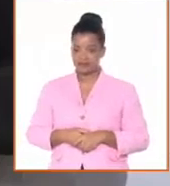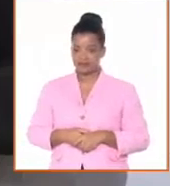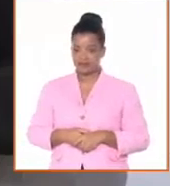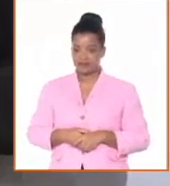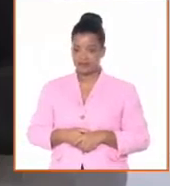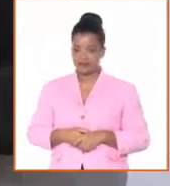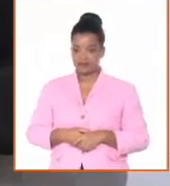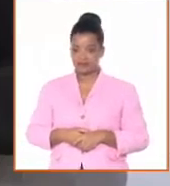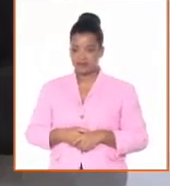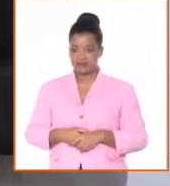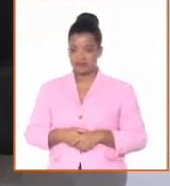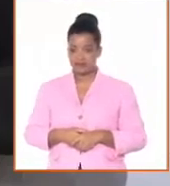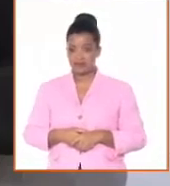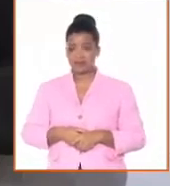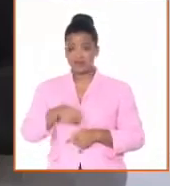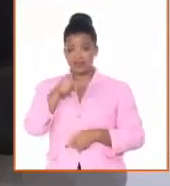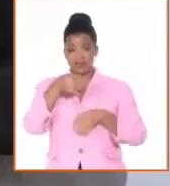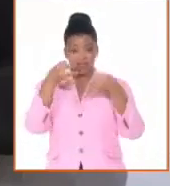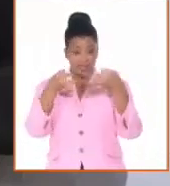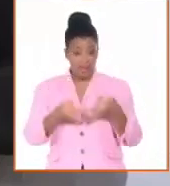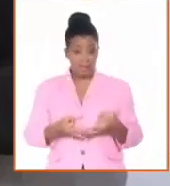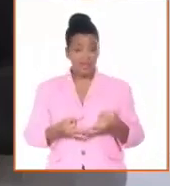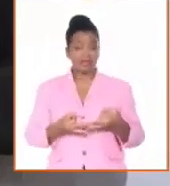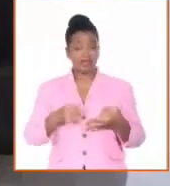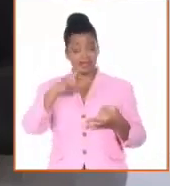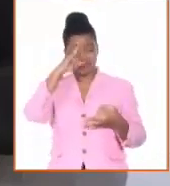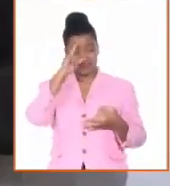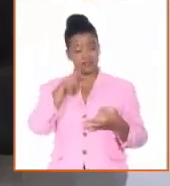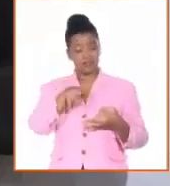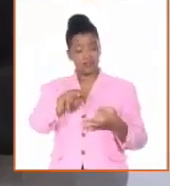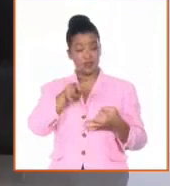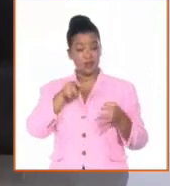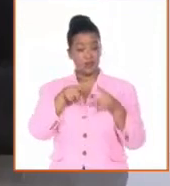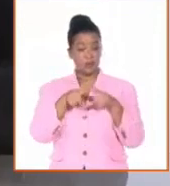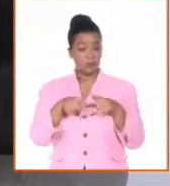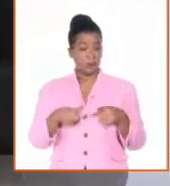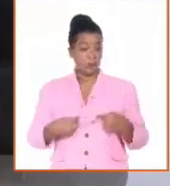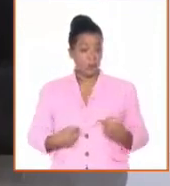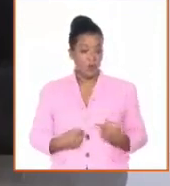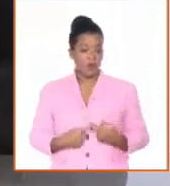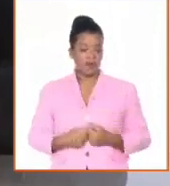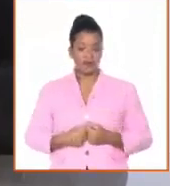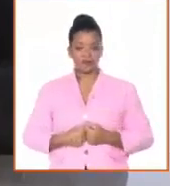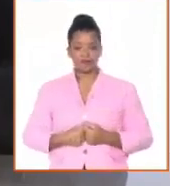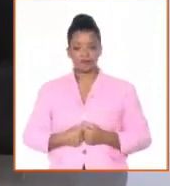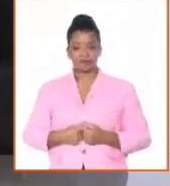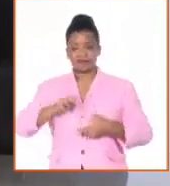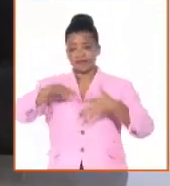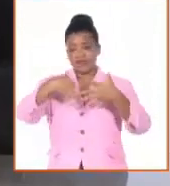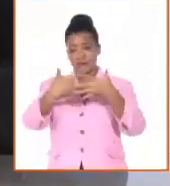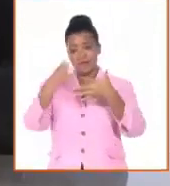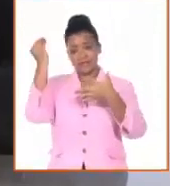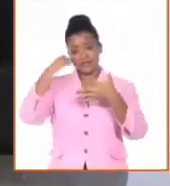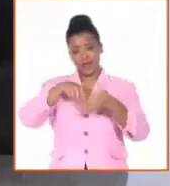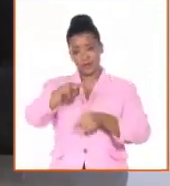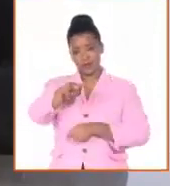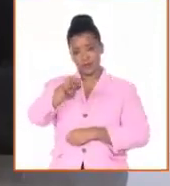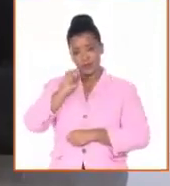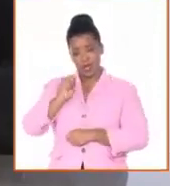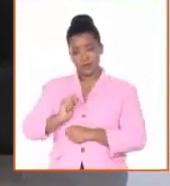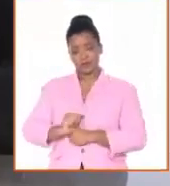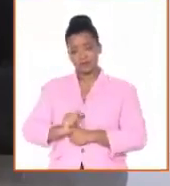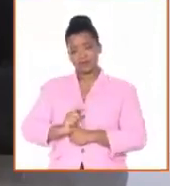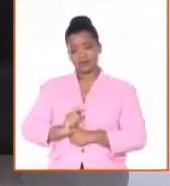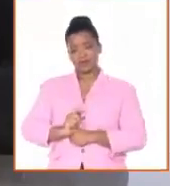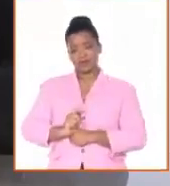y realmente sí es un reto porque son actores nuevos es un reto que